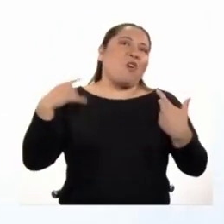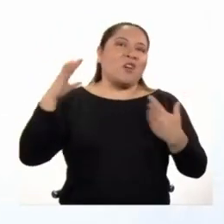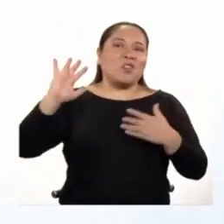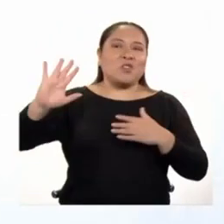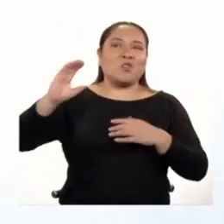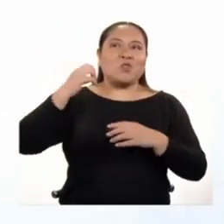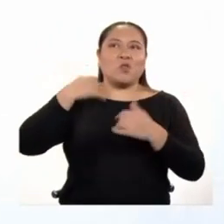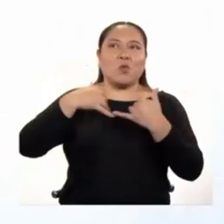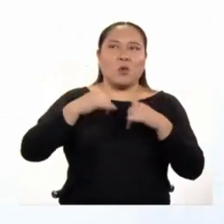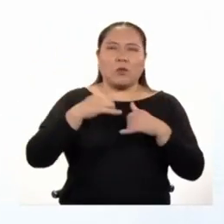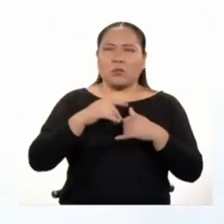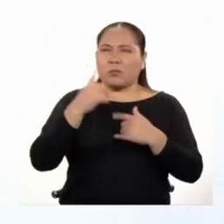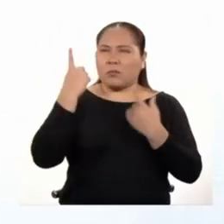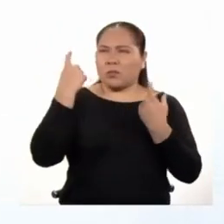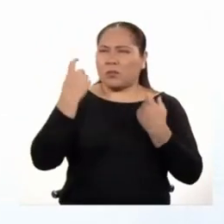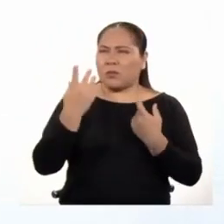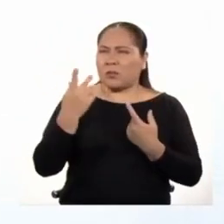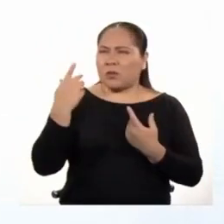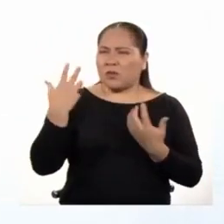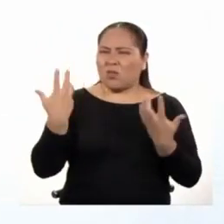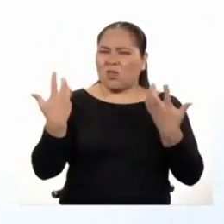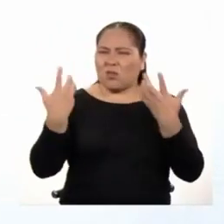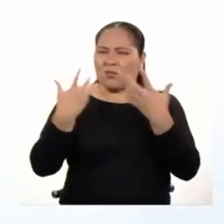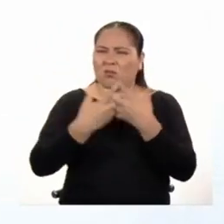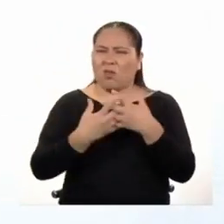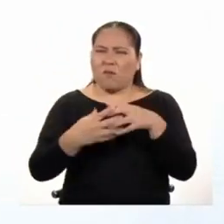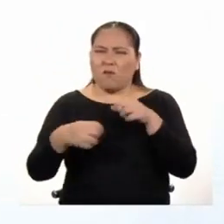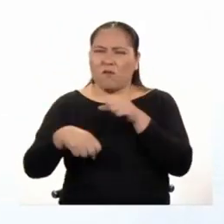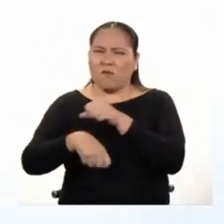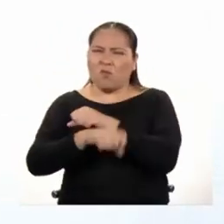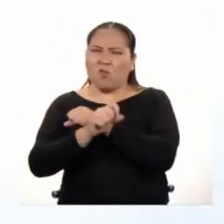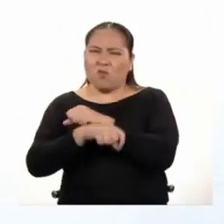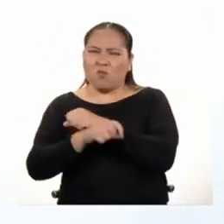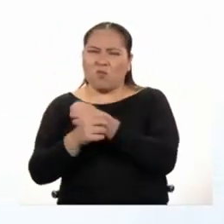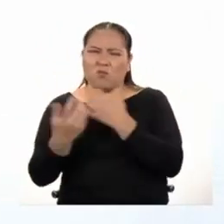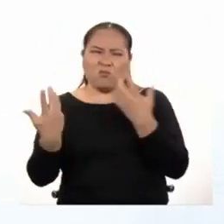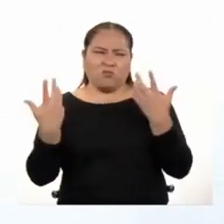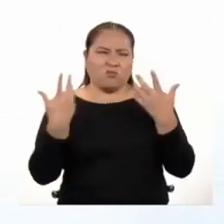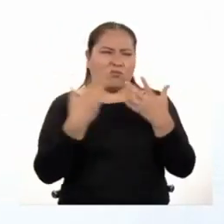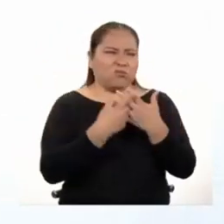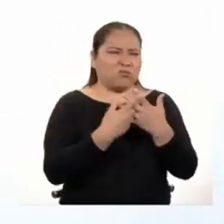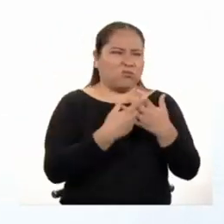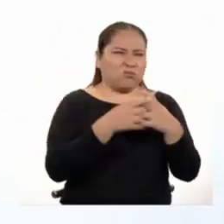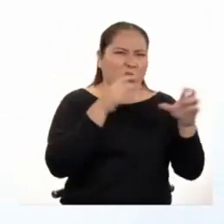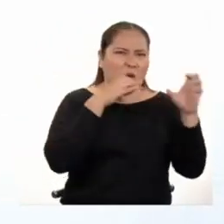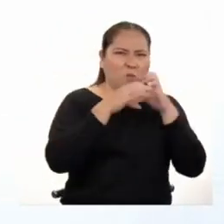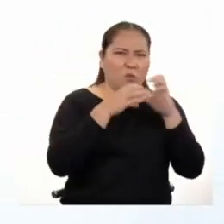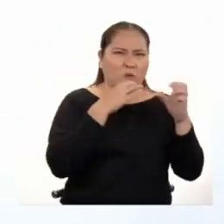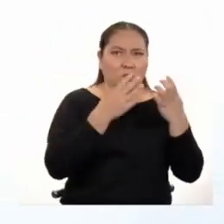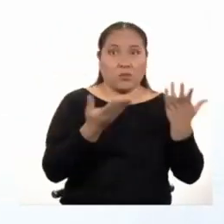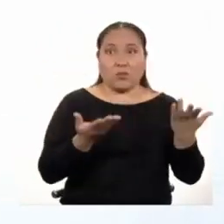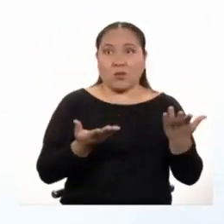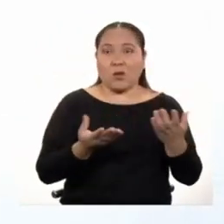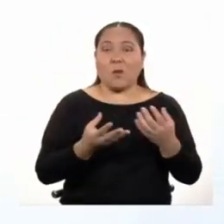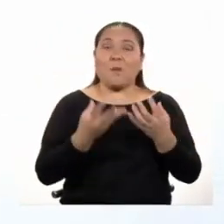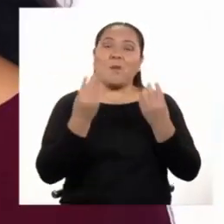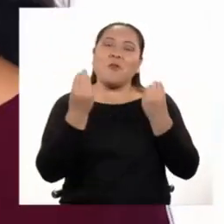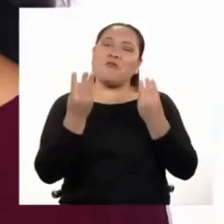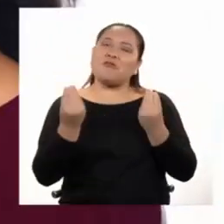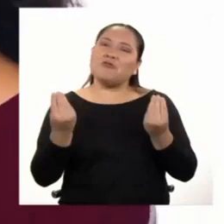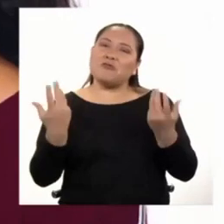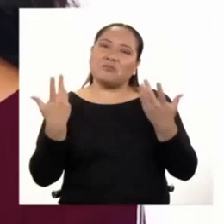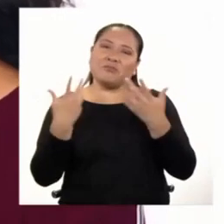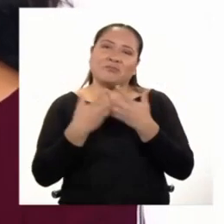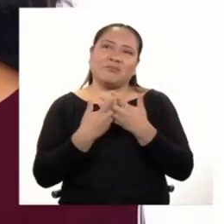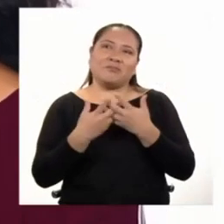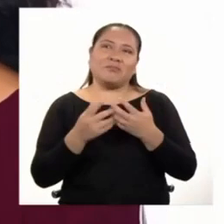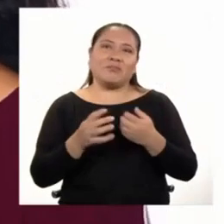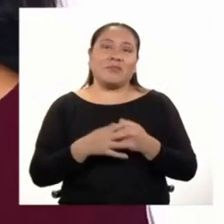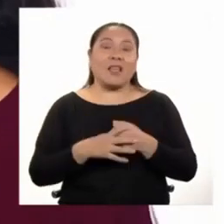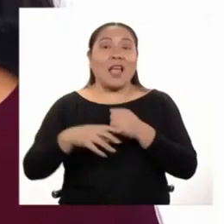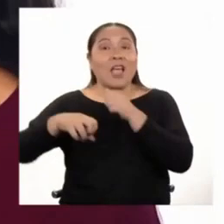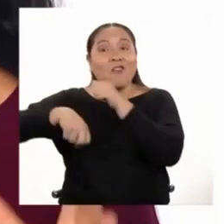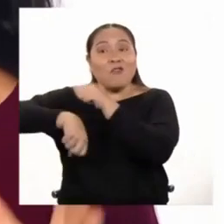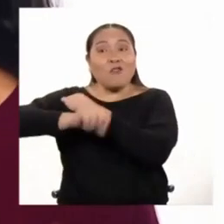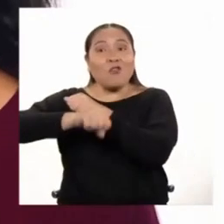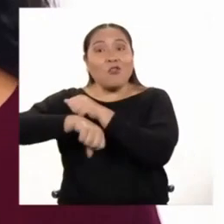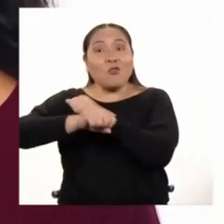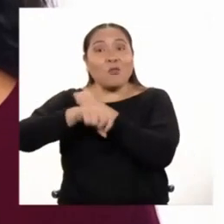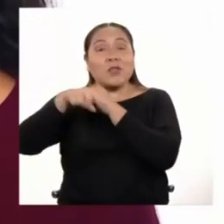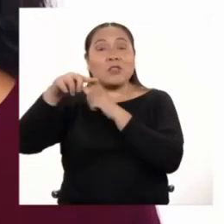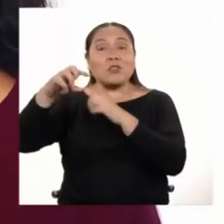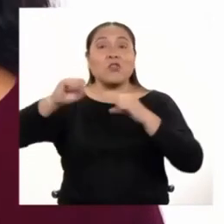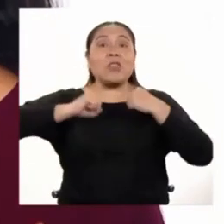preguntarán, ¿pero qué tiene que ver el fútbol con las comunicaciones? Pues mucho. El fútbol es